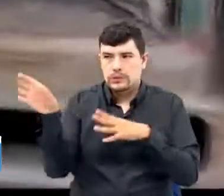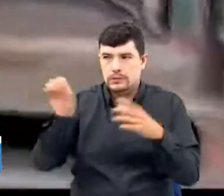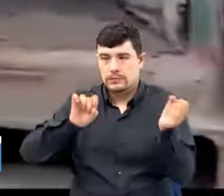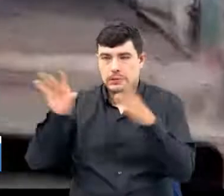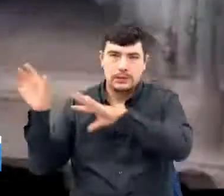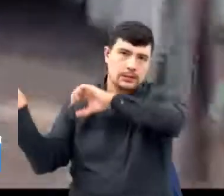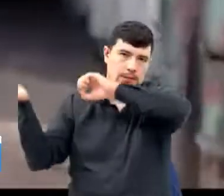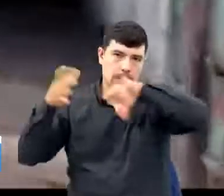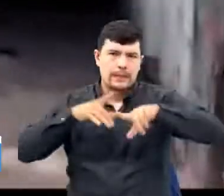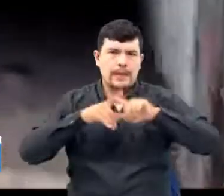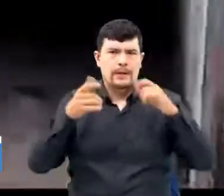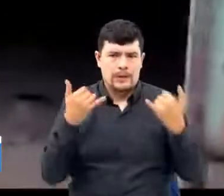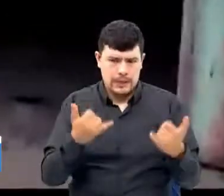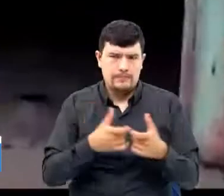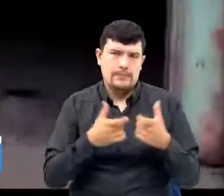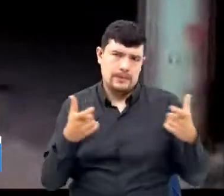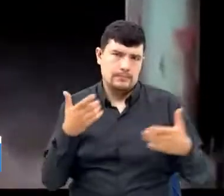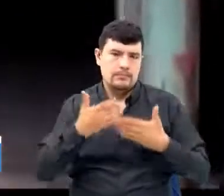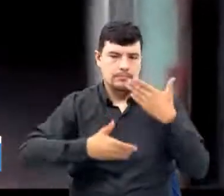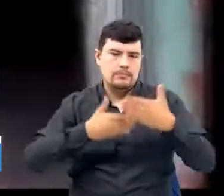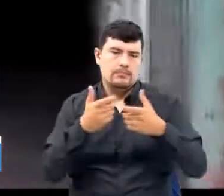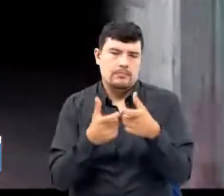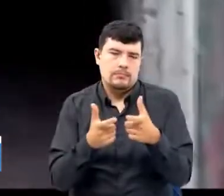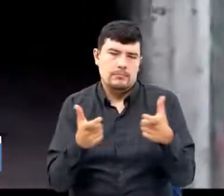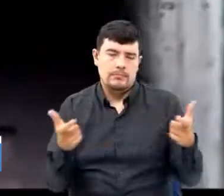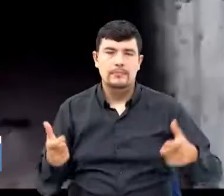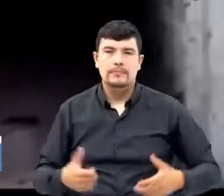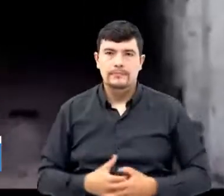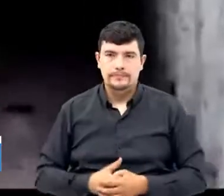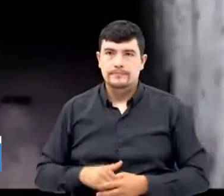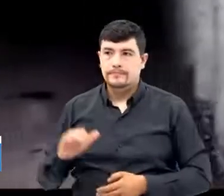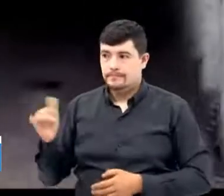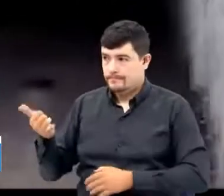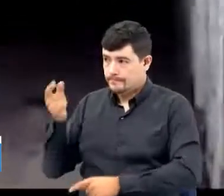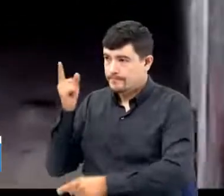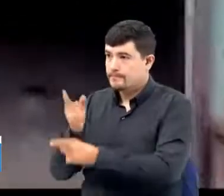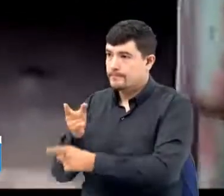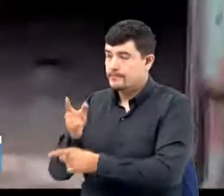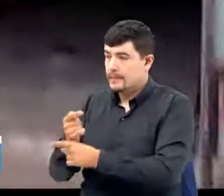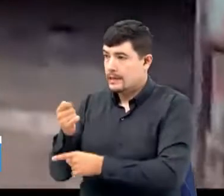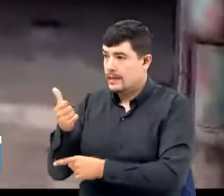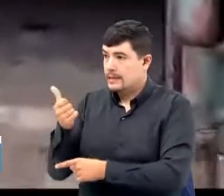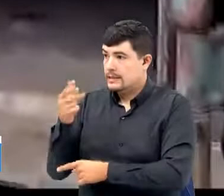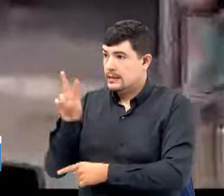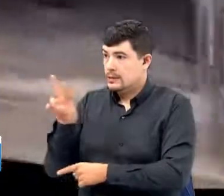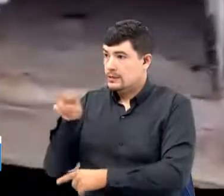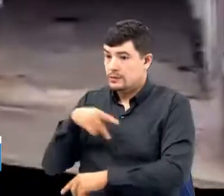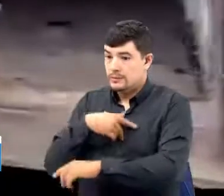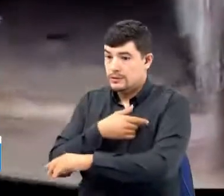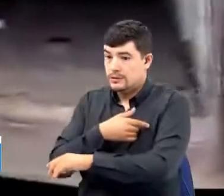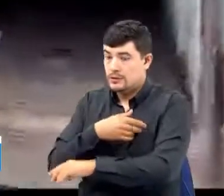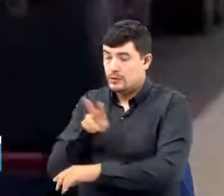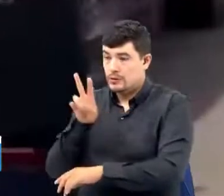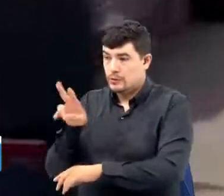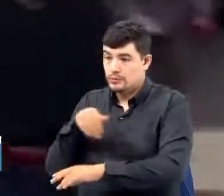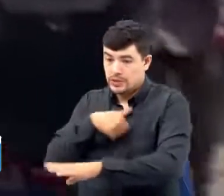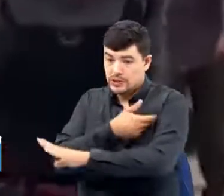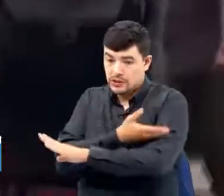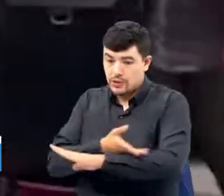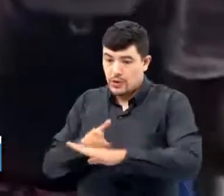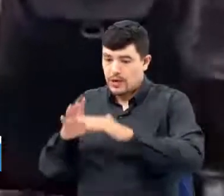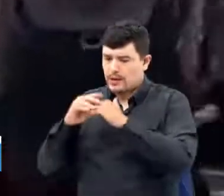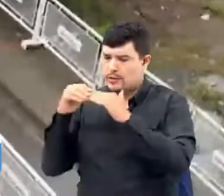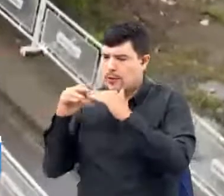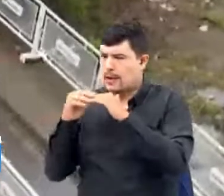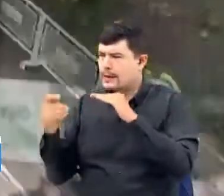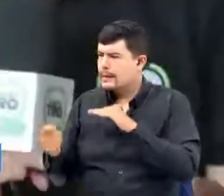incrementado. Bueno, y es que precisamente ya van a llegar a los 2 millones de dólares y quiero invitarla a usted y también a todos los televidentes